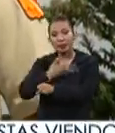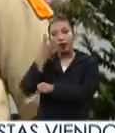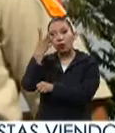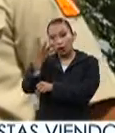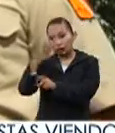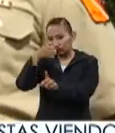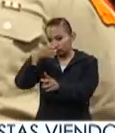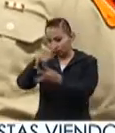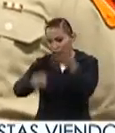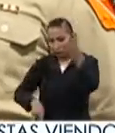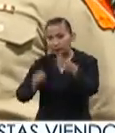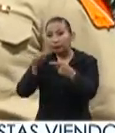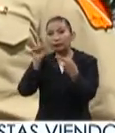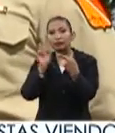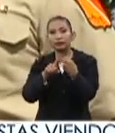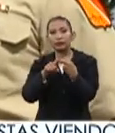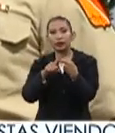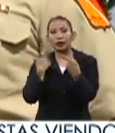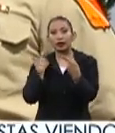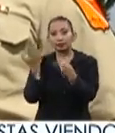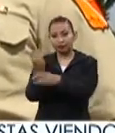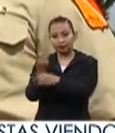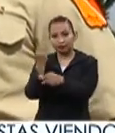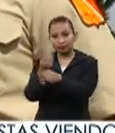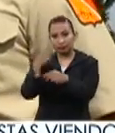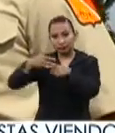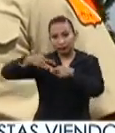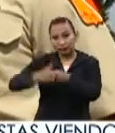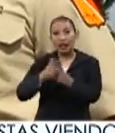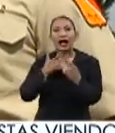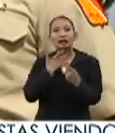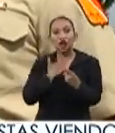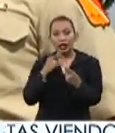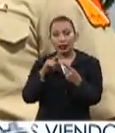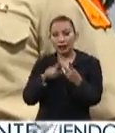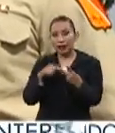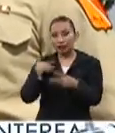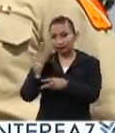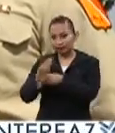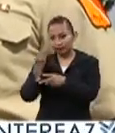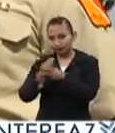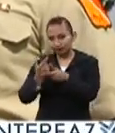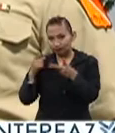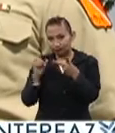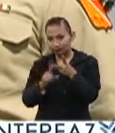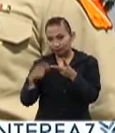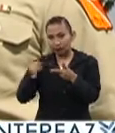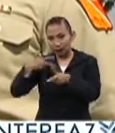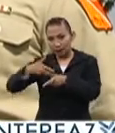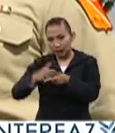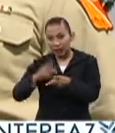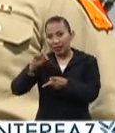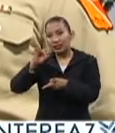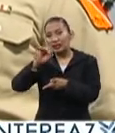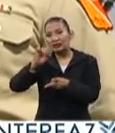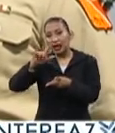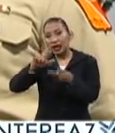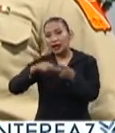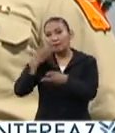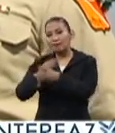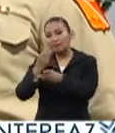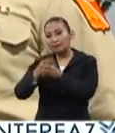con 4 especialidades, que son mantenimiento de mecánica gasolina, mantenimiento en mecánica diésel